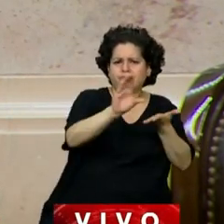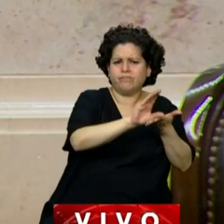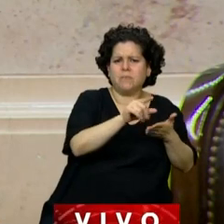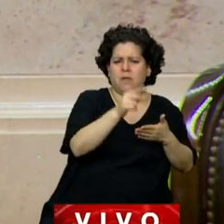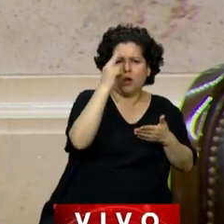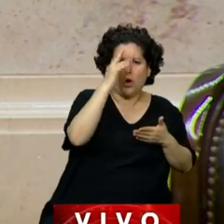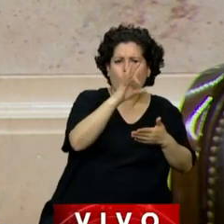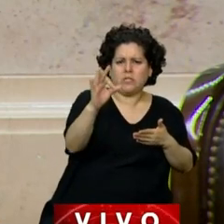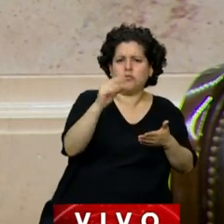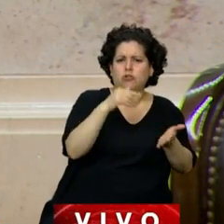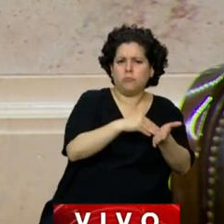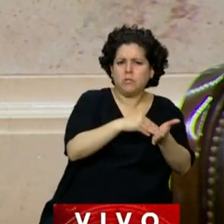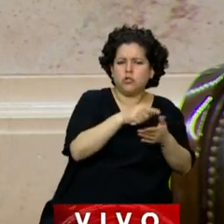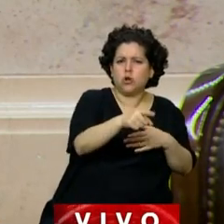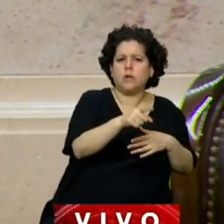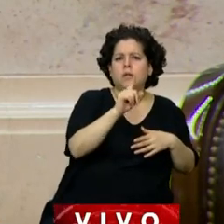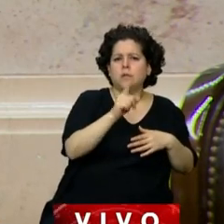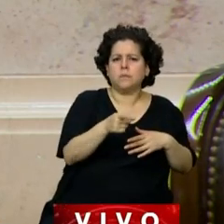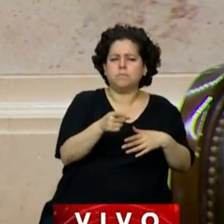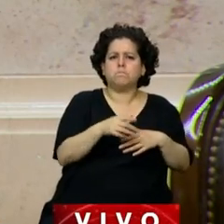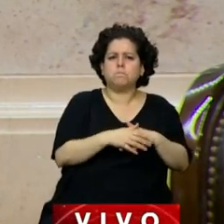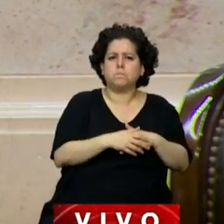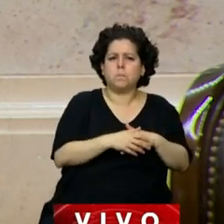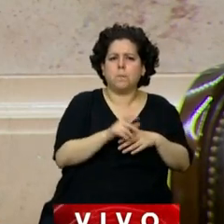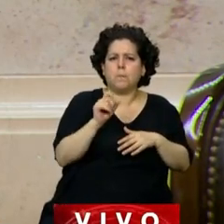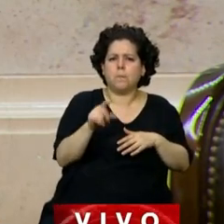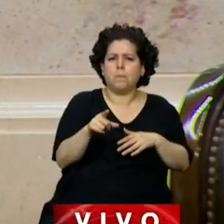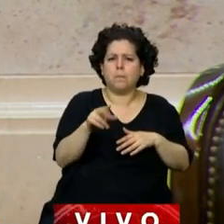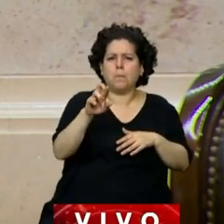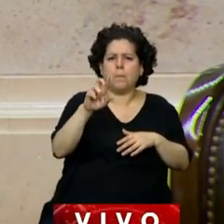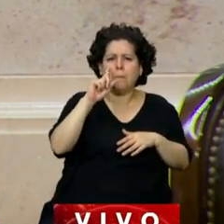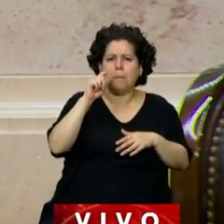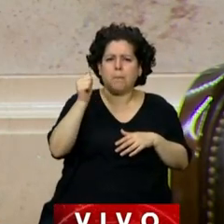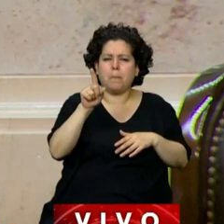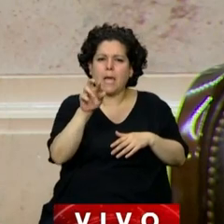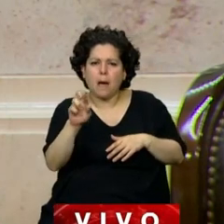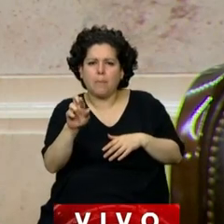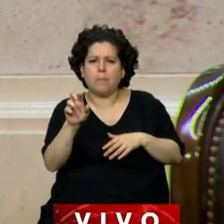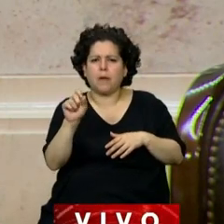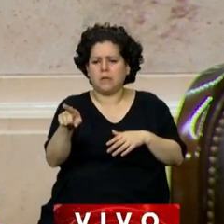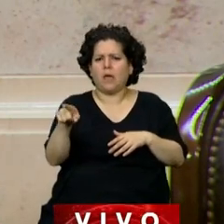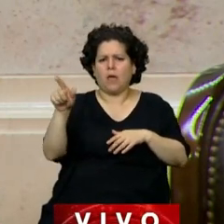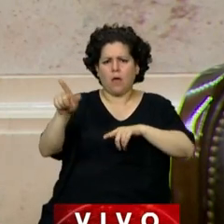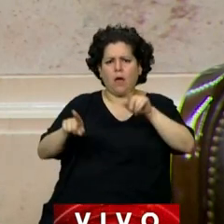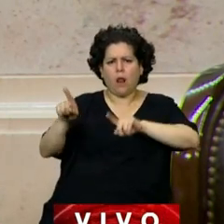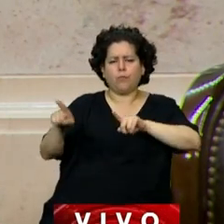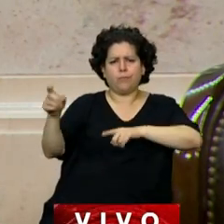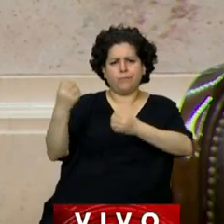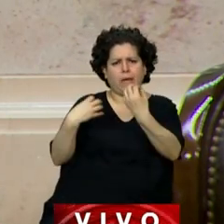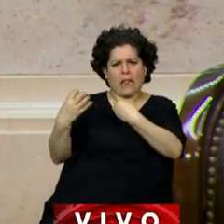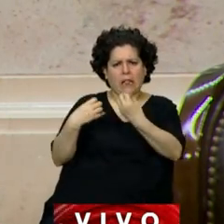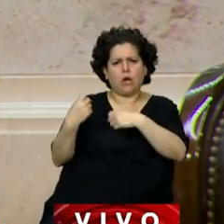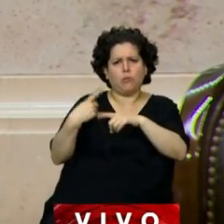planilla anexa se incorporaron 7.200 millones para la PIAP, que fue ahora acá criticado por falta de